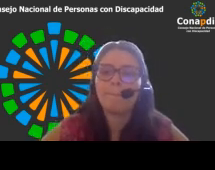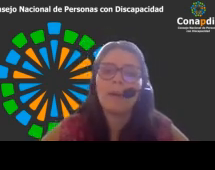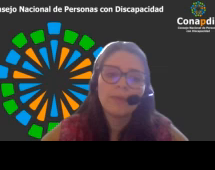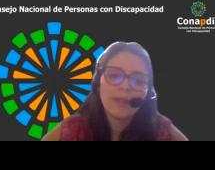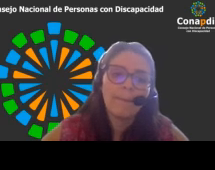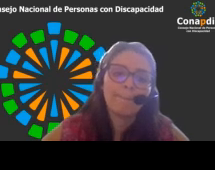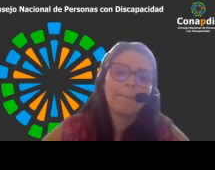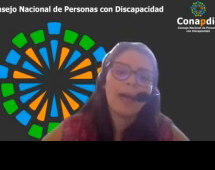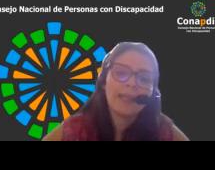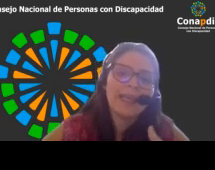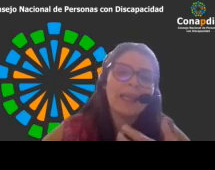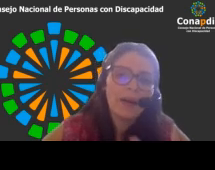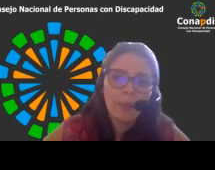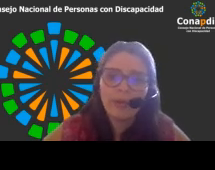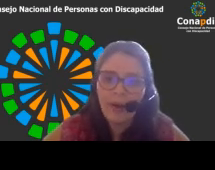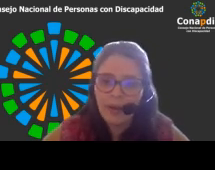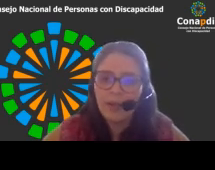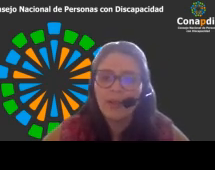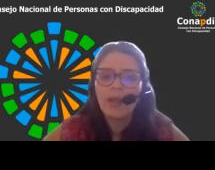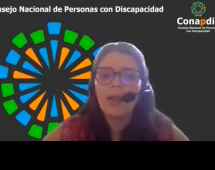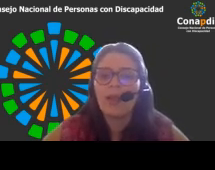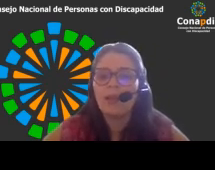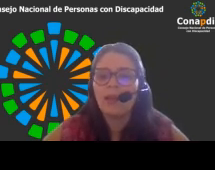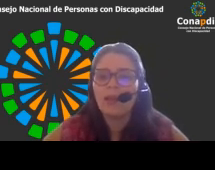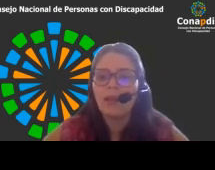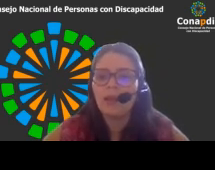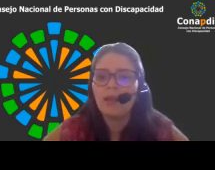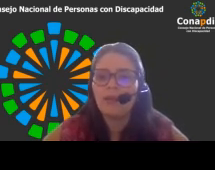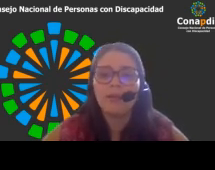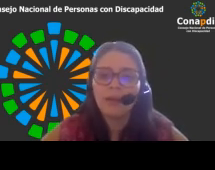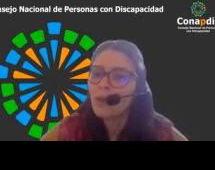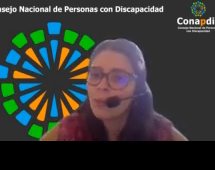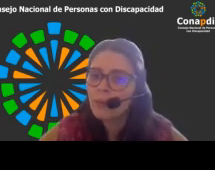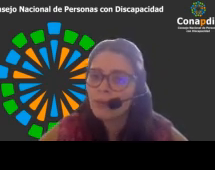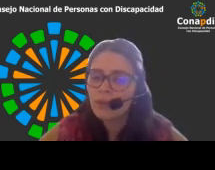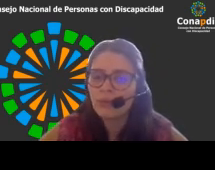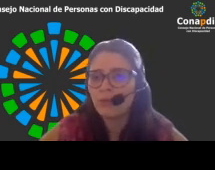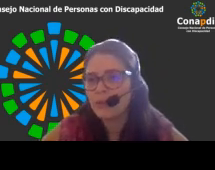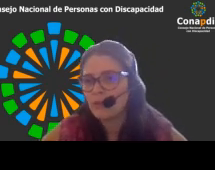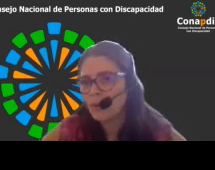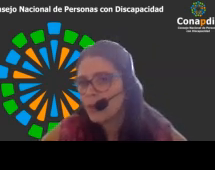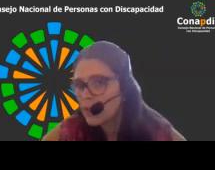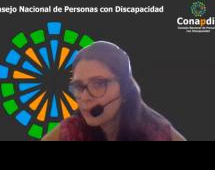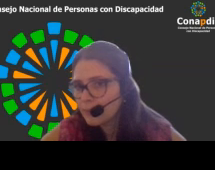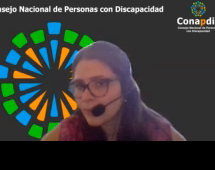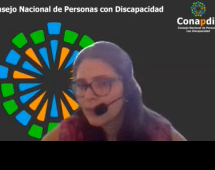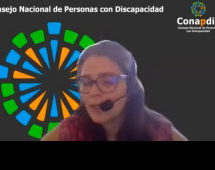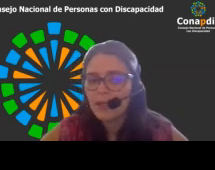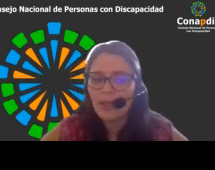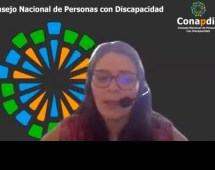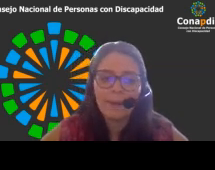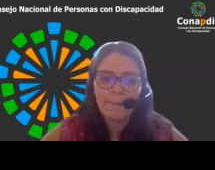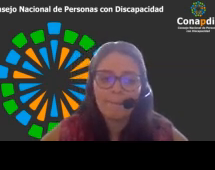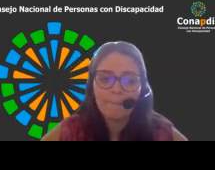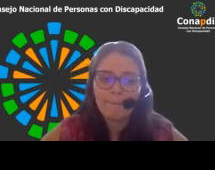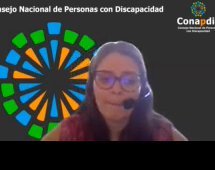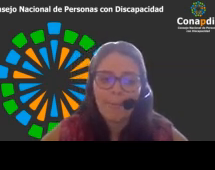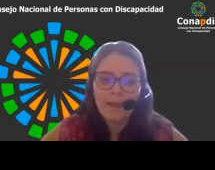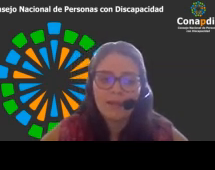vamos a querer apoyarle en que se sienta cómodo en su espacio laboral